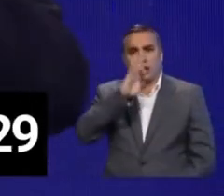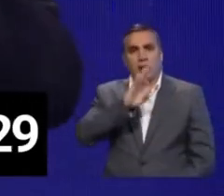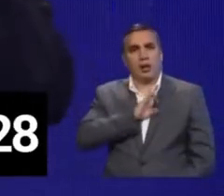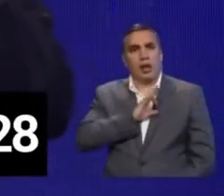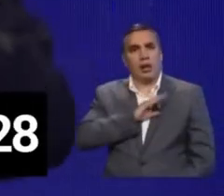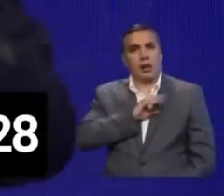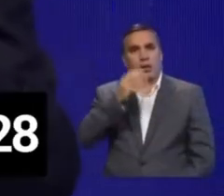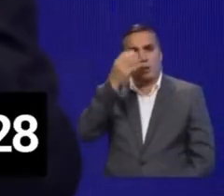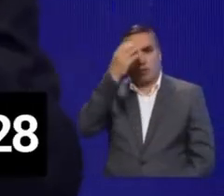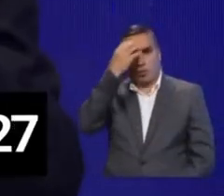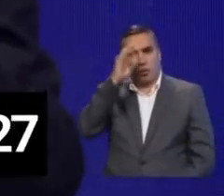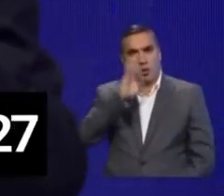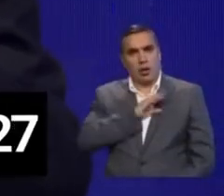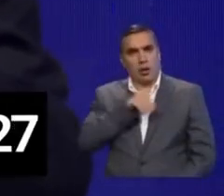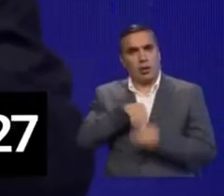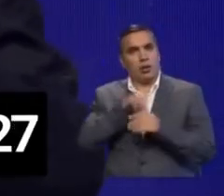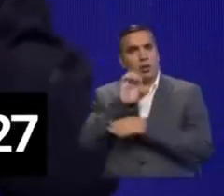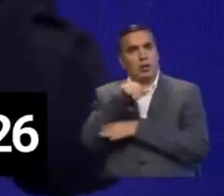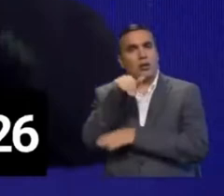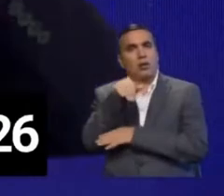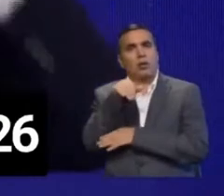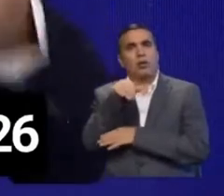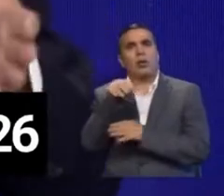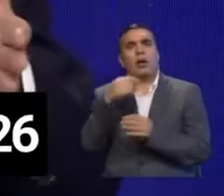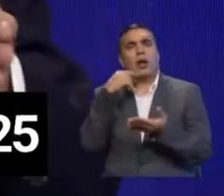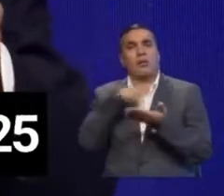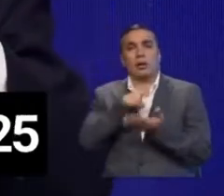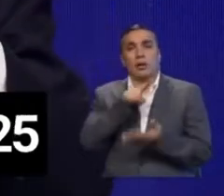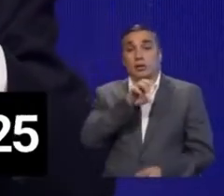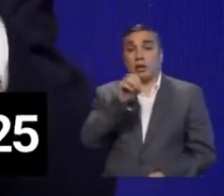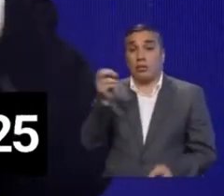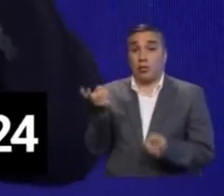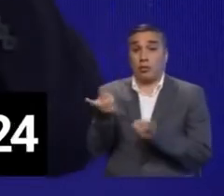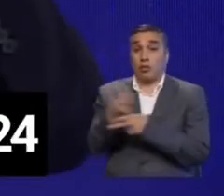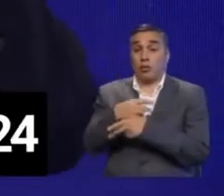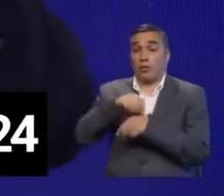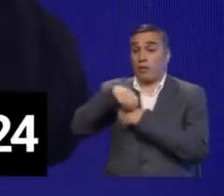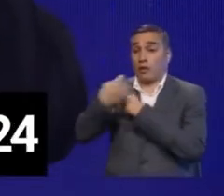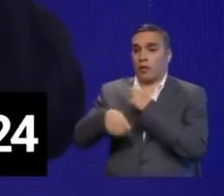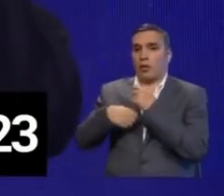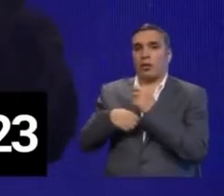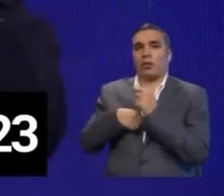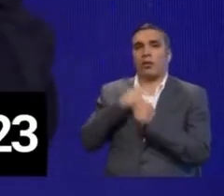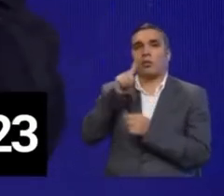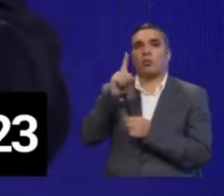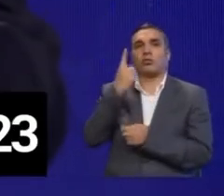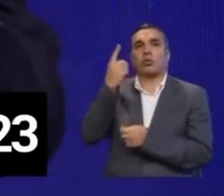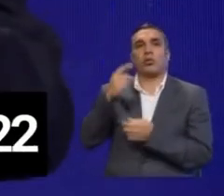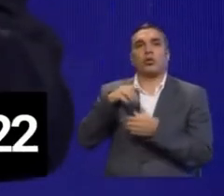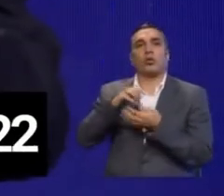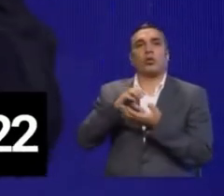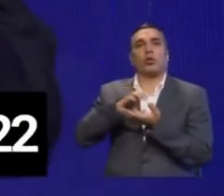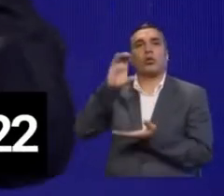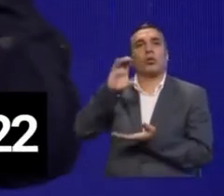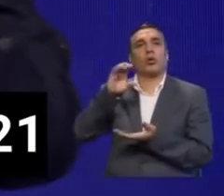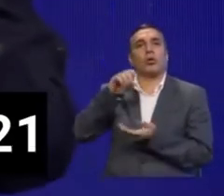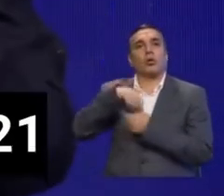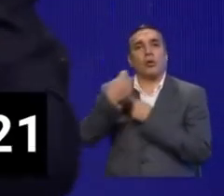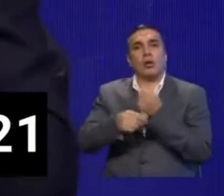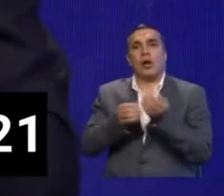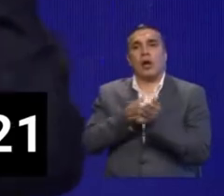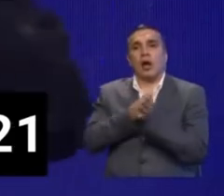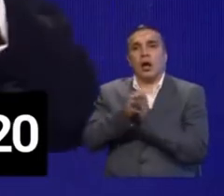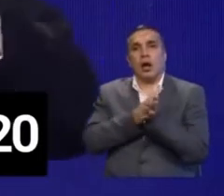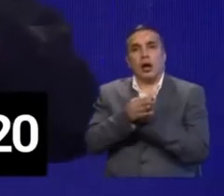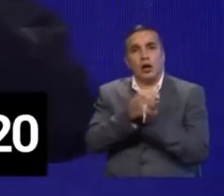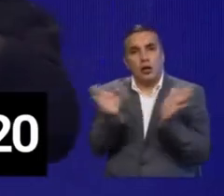país. No es posible que tengamos más de 100.000 productores de banano y ni un solo colegio técnico en banano, en café, en cacao, en